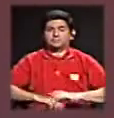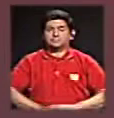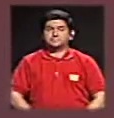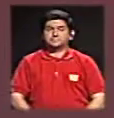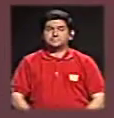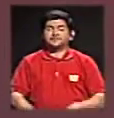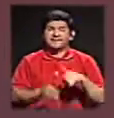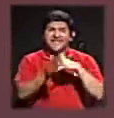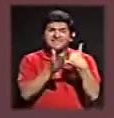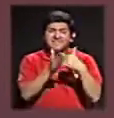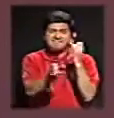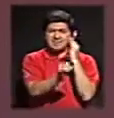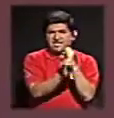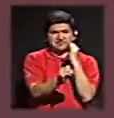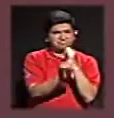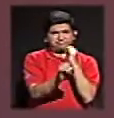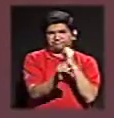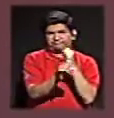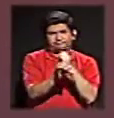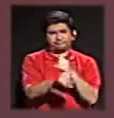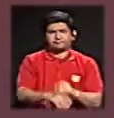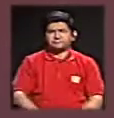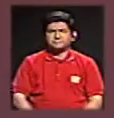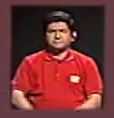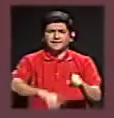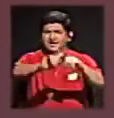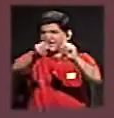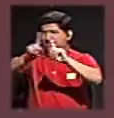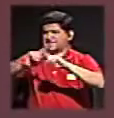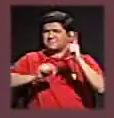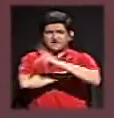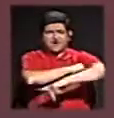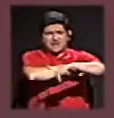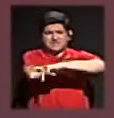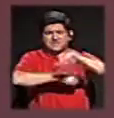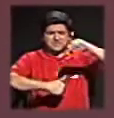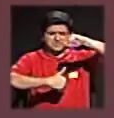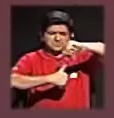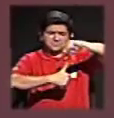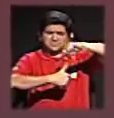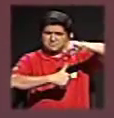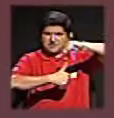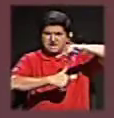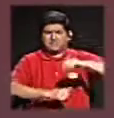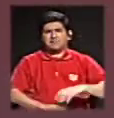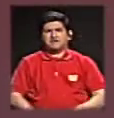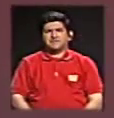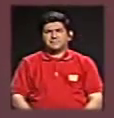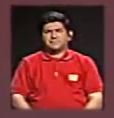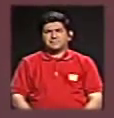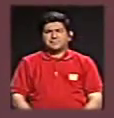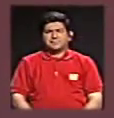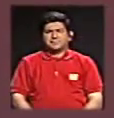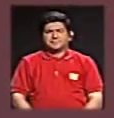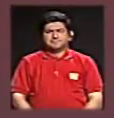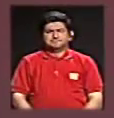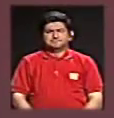La debilidad institucional en varios de los países centroamericanos